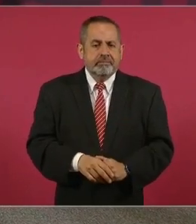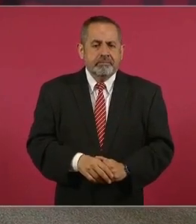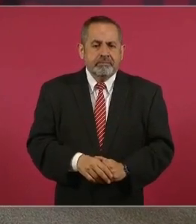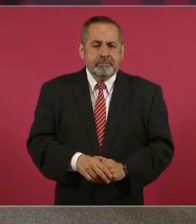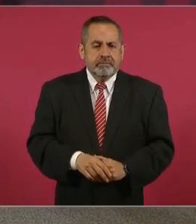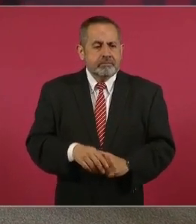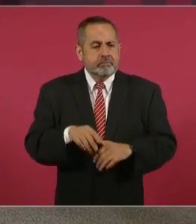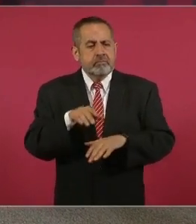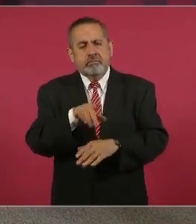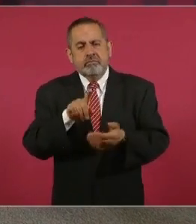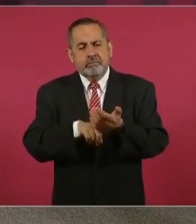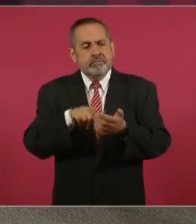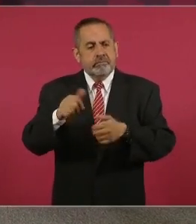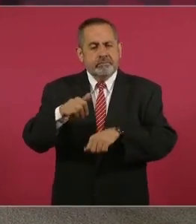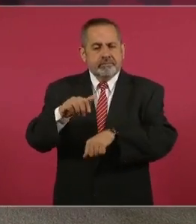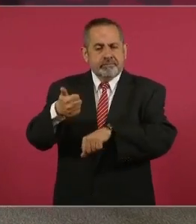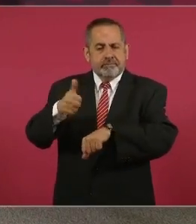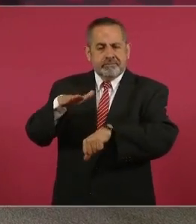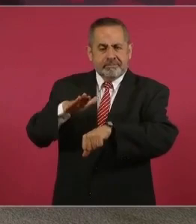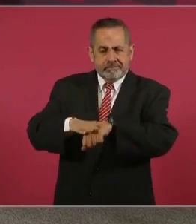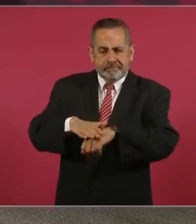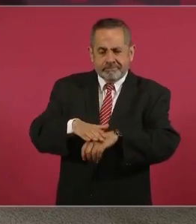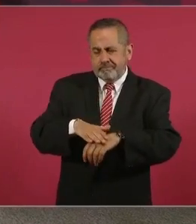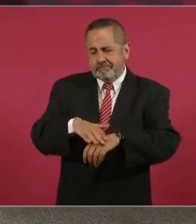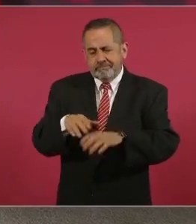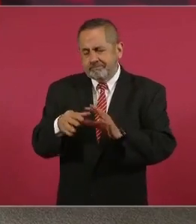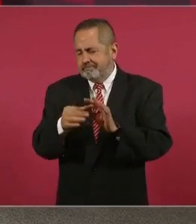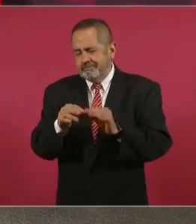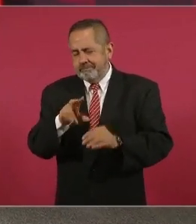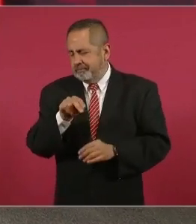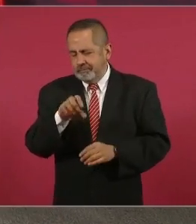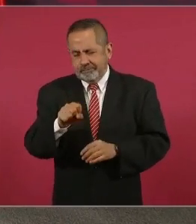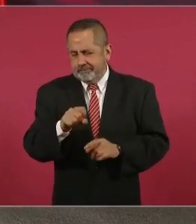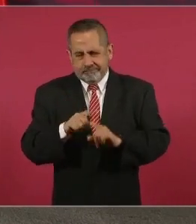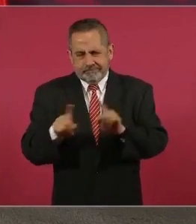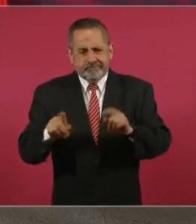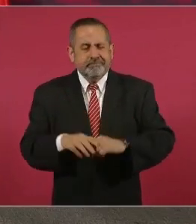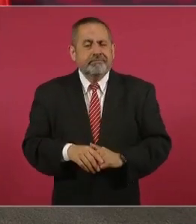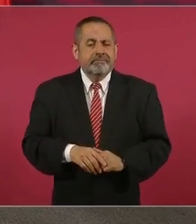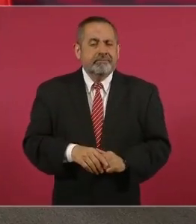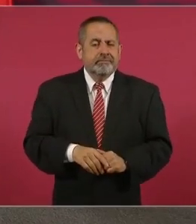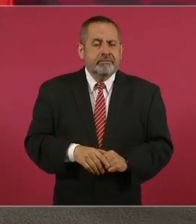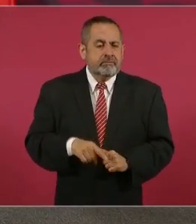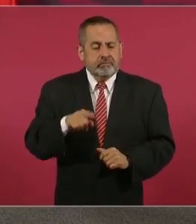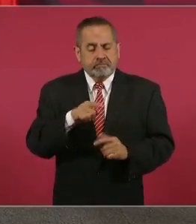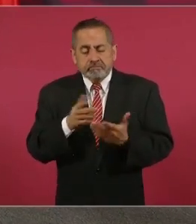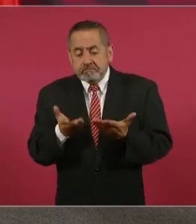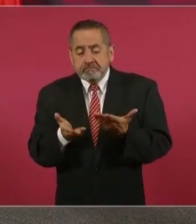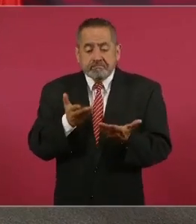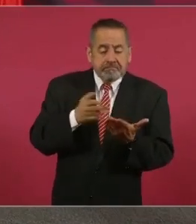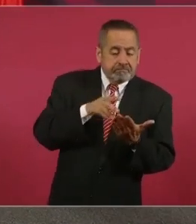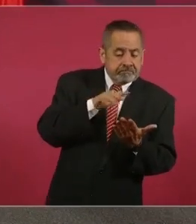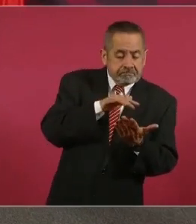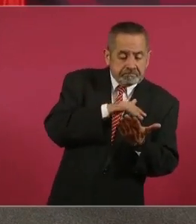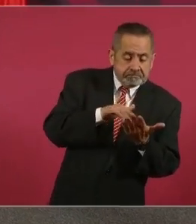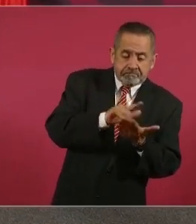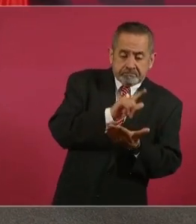estrictamente administrativo. No es de interpretación de las